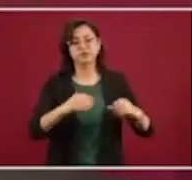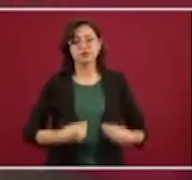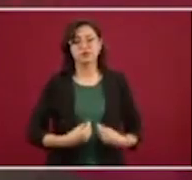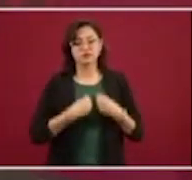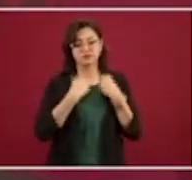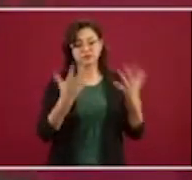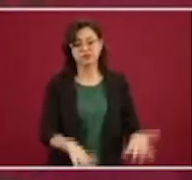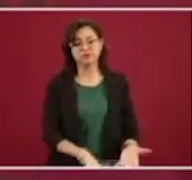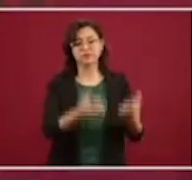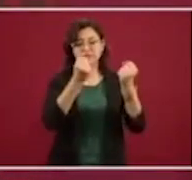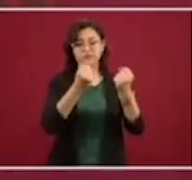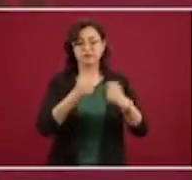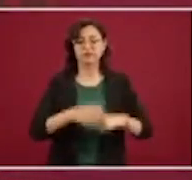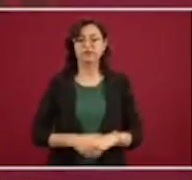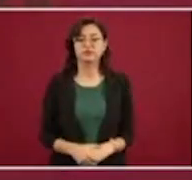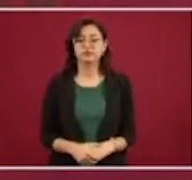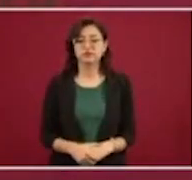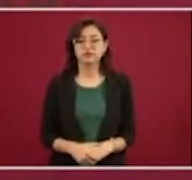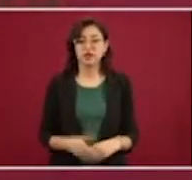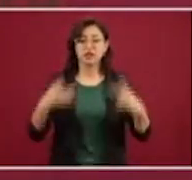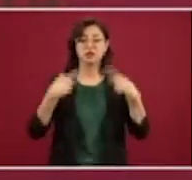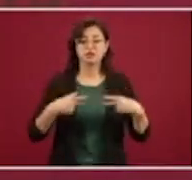Tienen los trabajadores de la salud